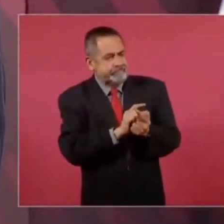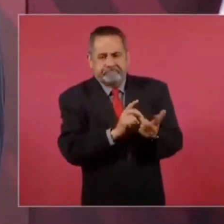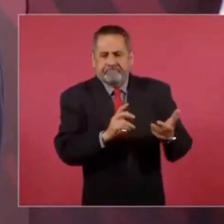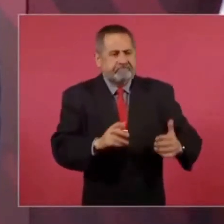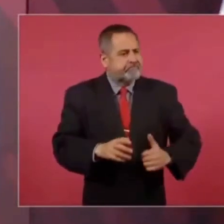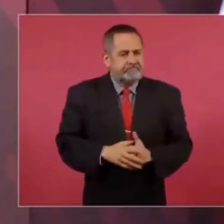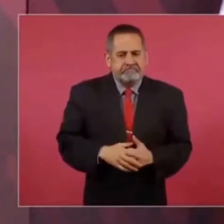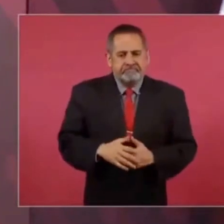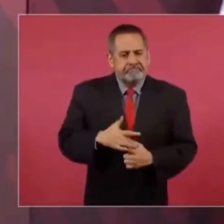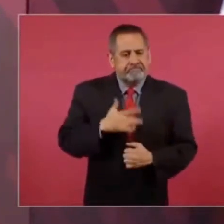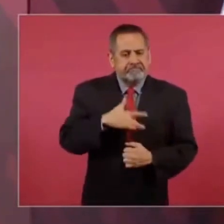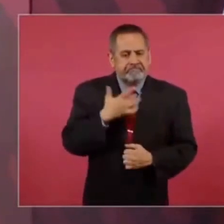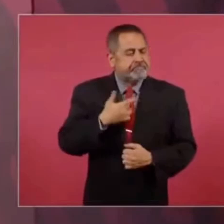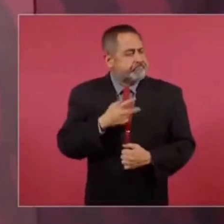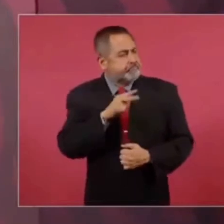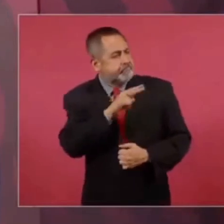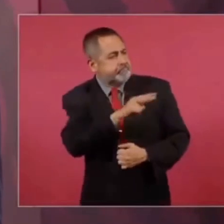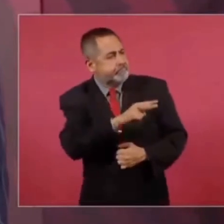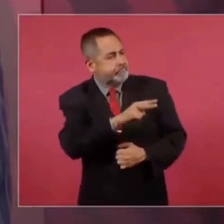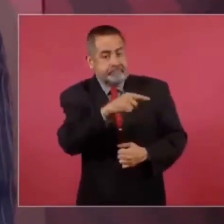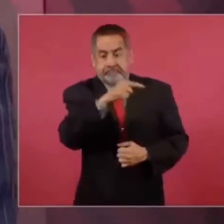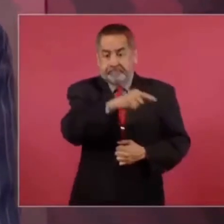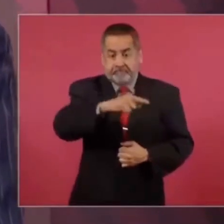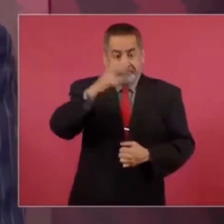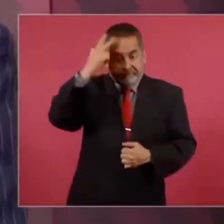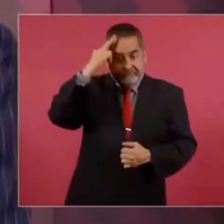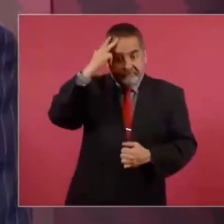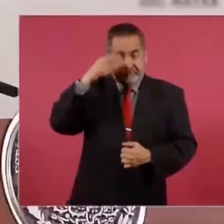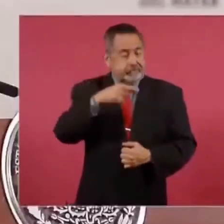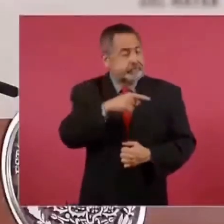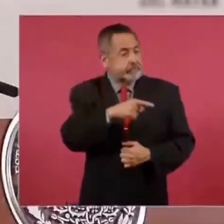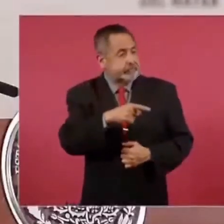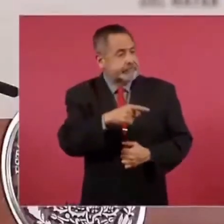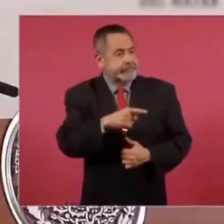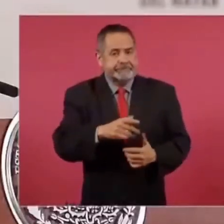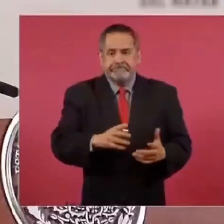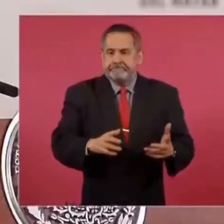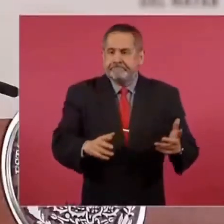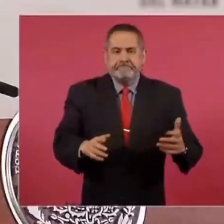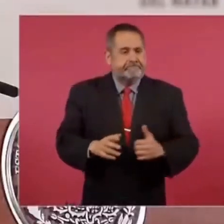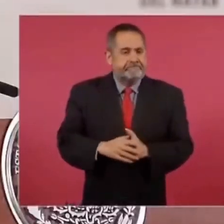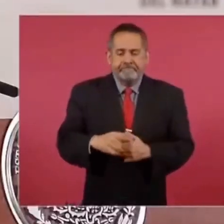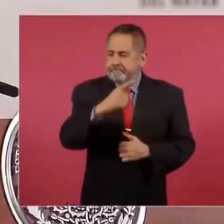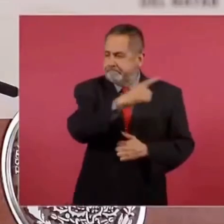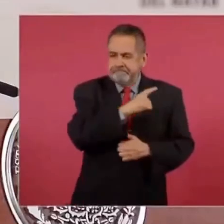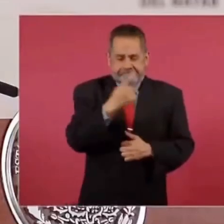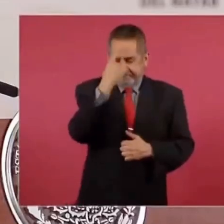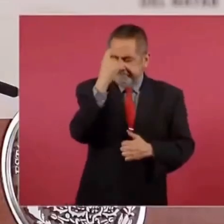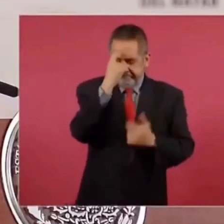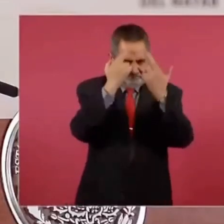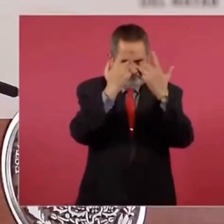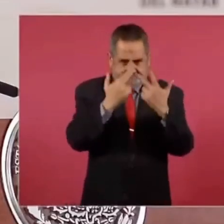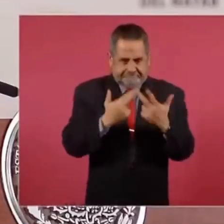La impresión que me causó el general Díaz es que está verdaderamente decrépito,